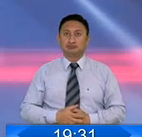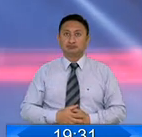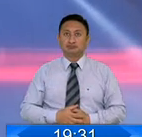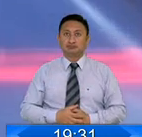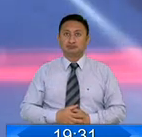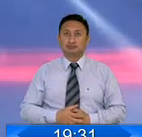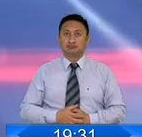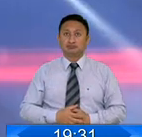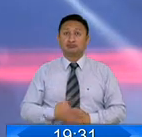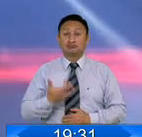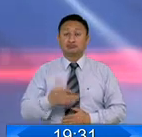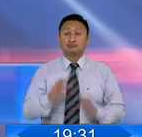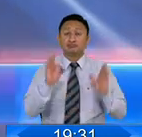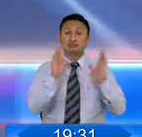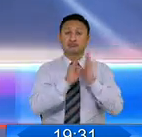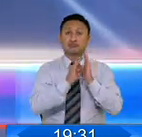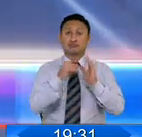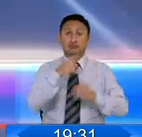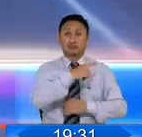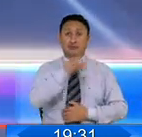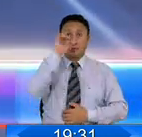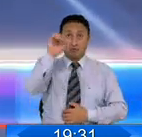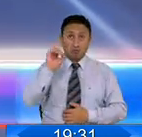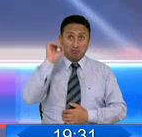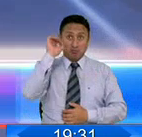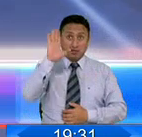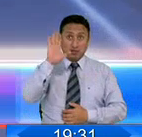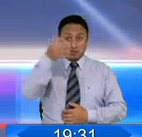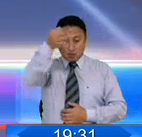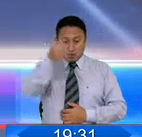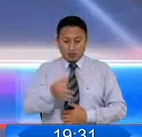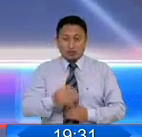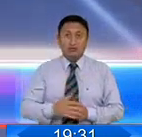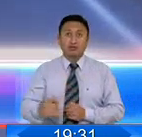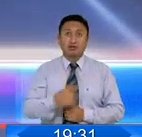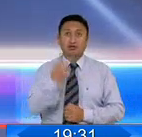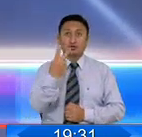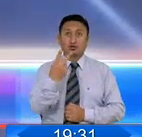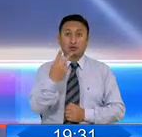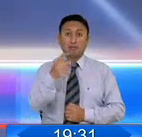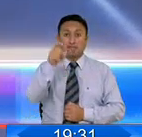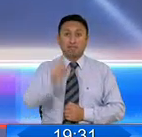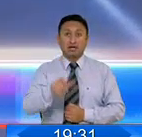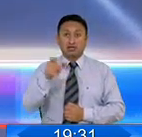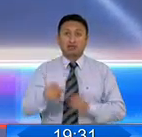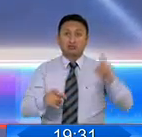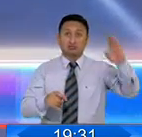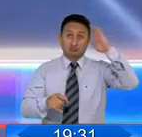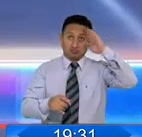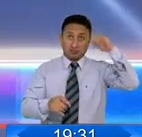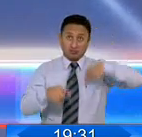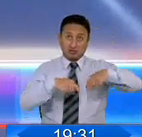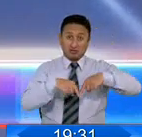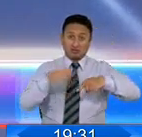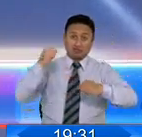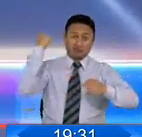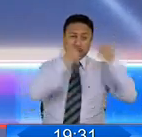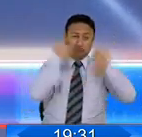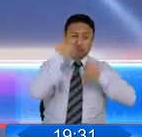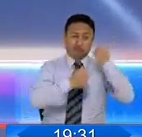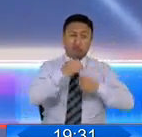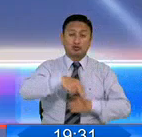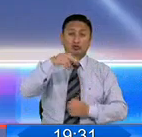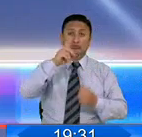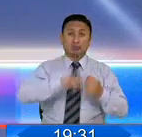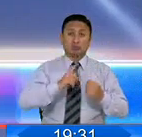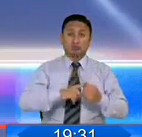En redes sociales circula un video que muestra el momento en que 2 ciudadanos agreden a un agente de tránsito al norte de Quito,